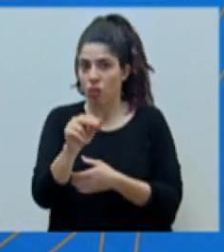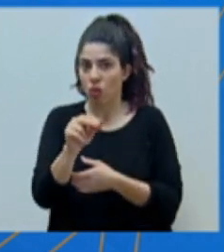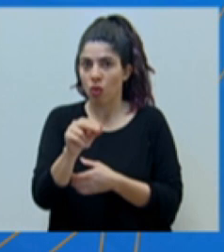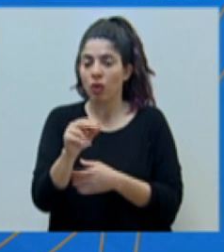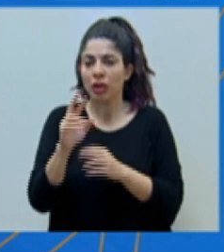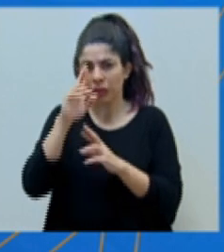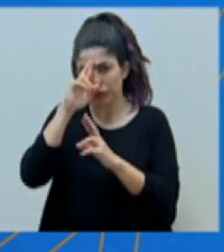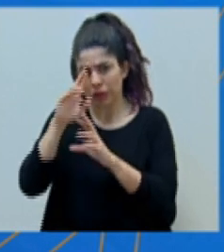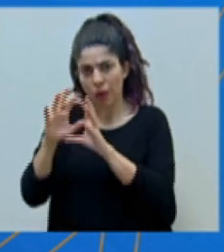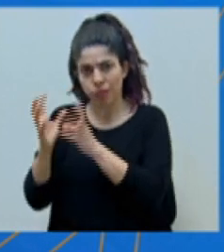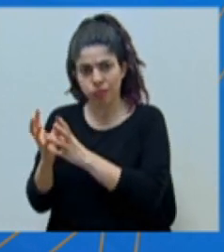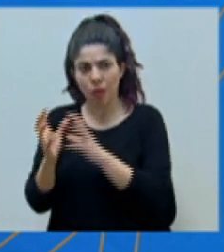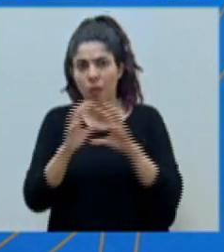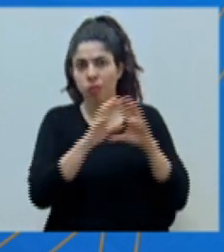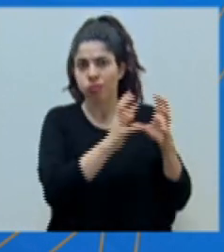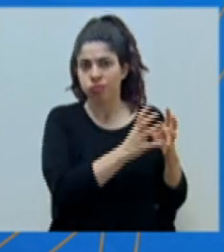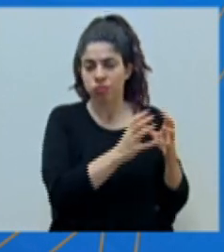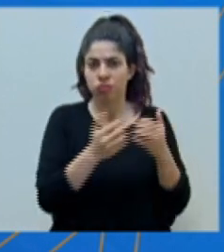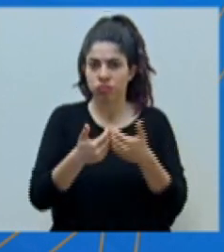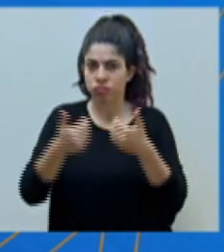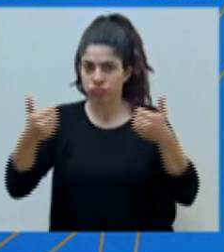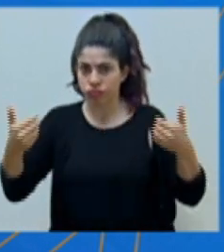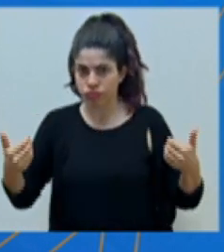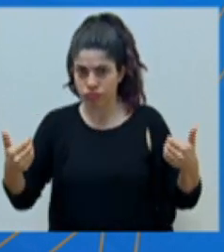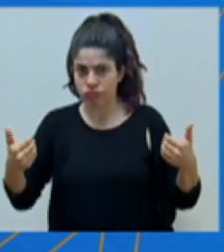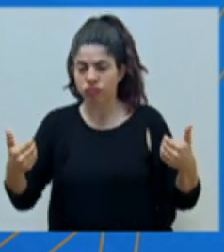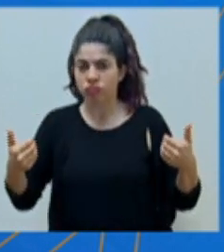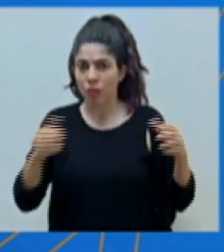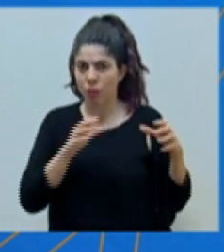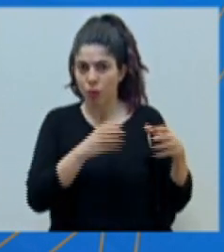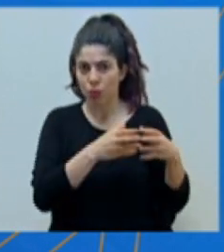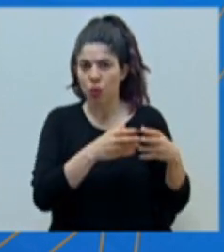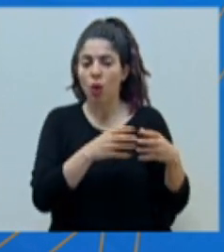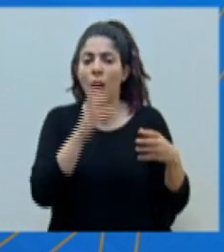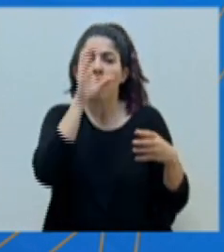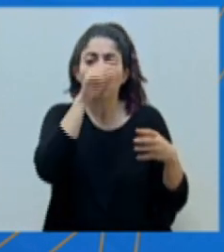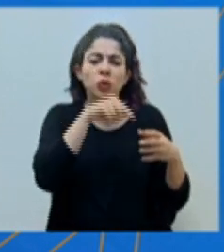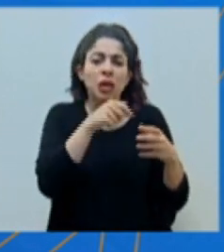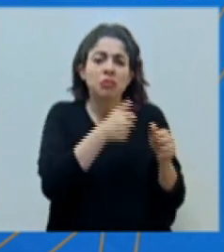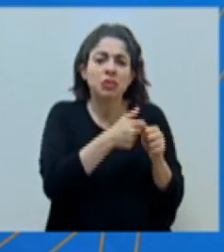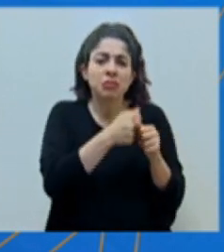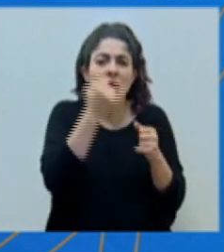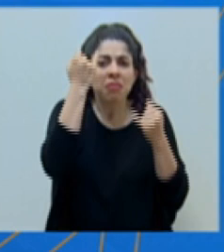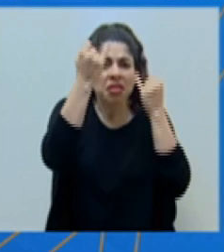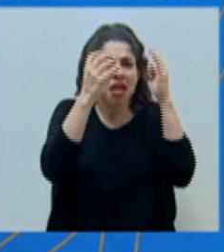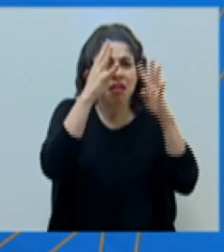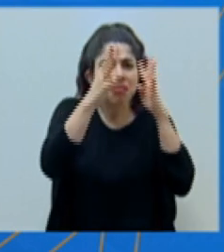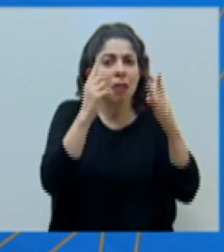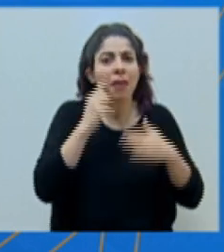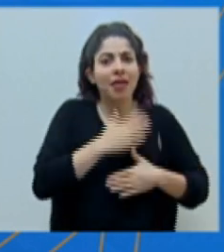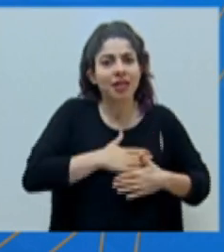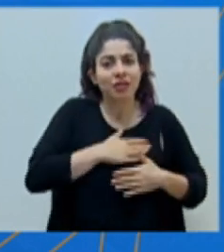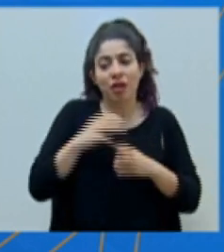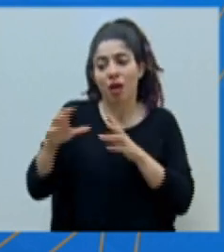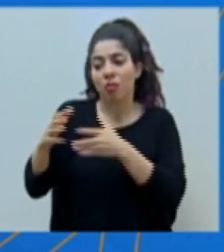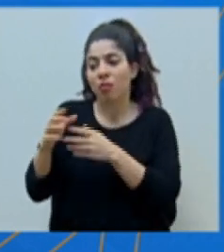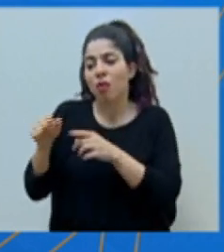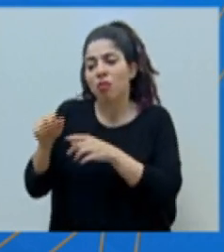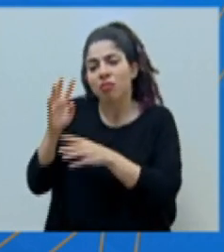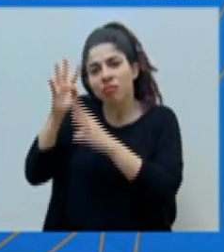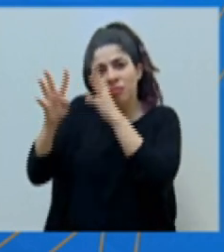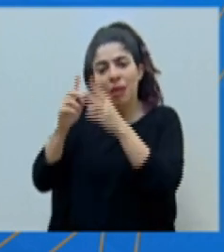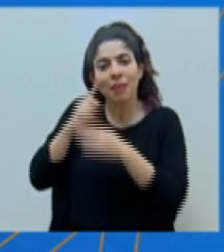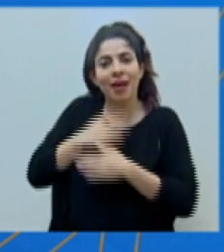garantizando ideas innovadoras para poder compartir el tiempo adecuado, también con las personas queridas para